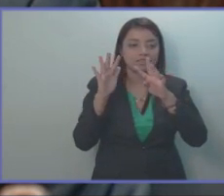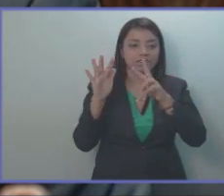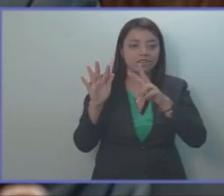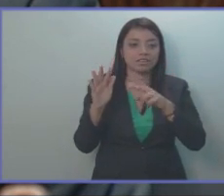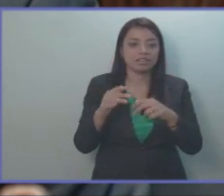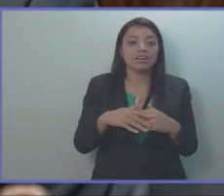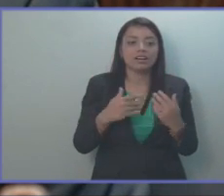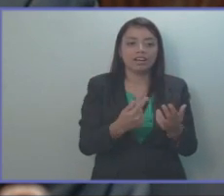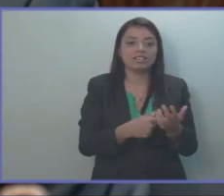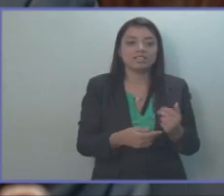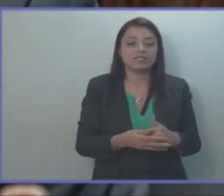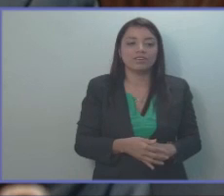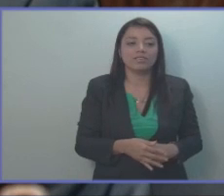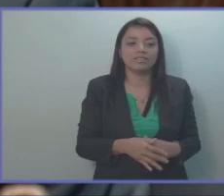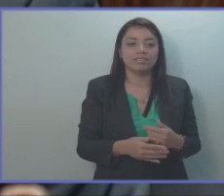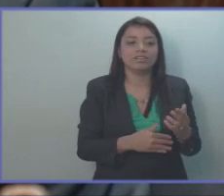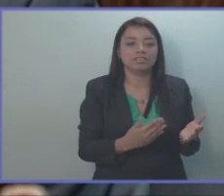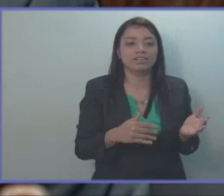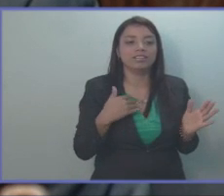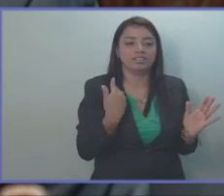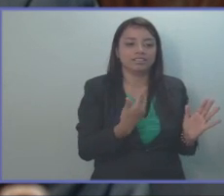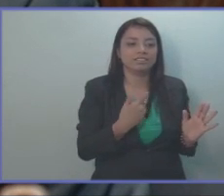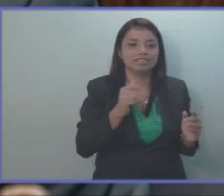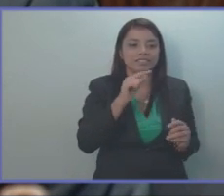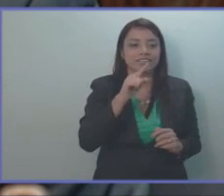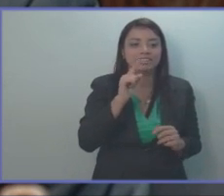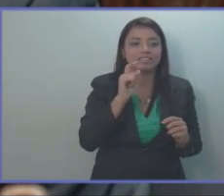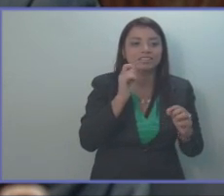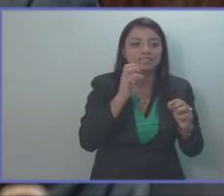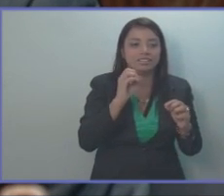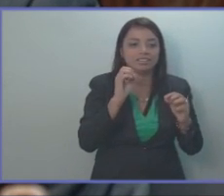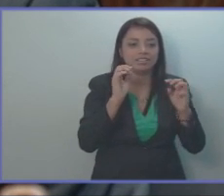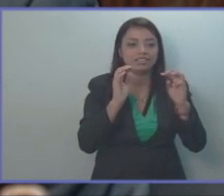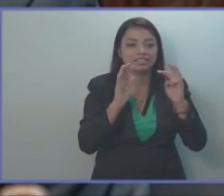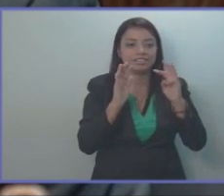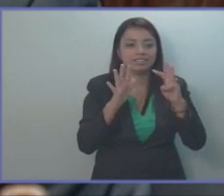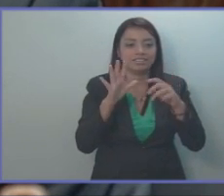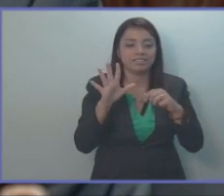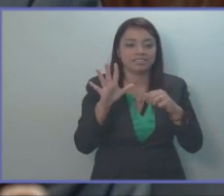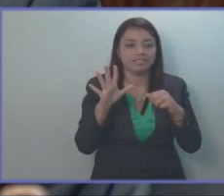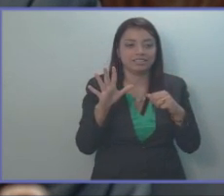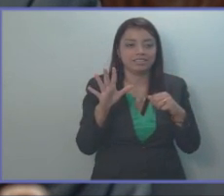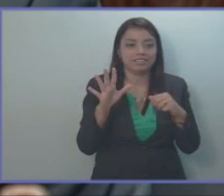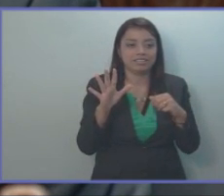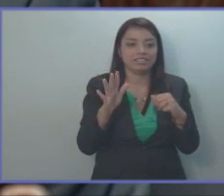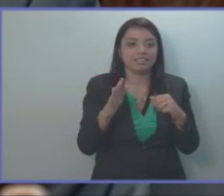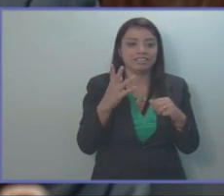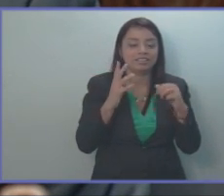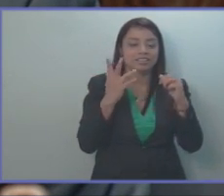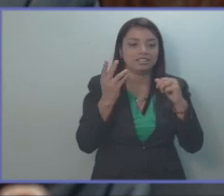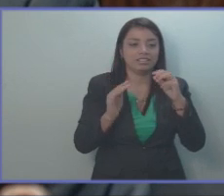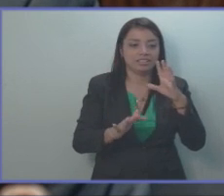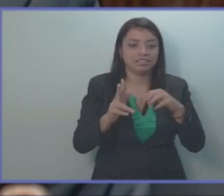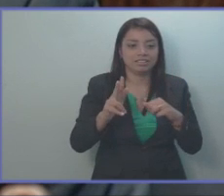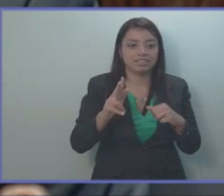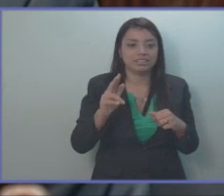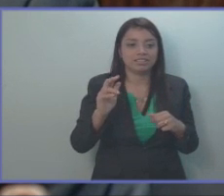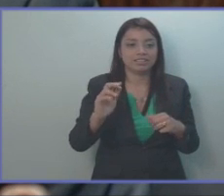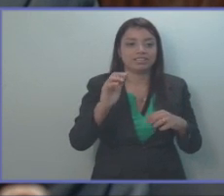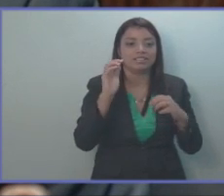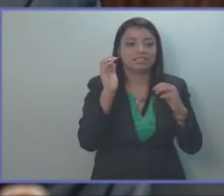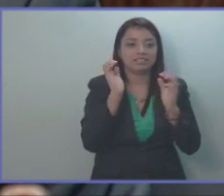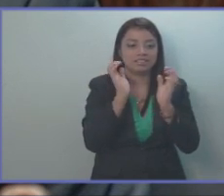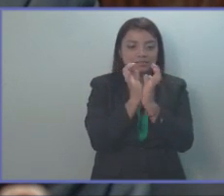publicado en el Diario Oficial número 85, tomo 335, del 13 de mayo de ese mismo